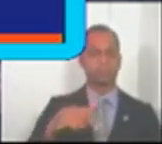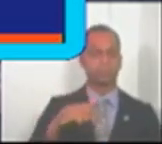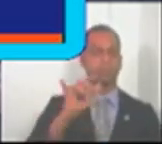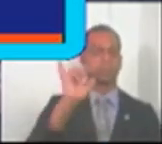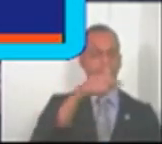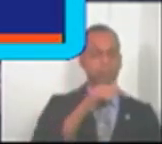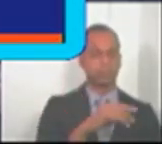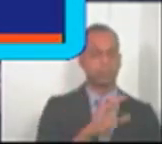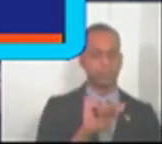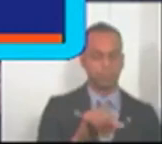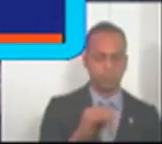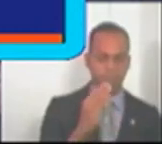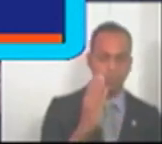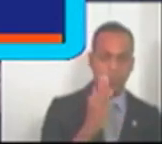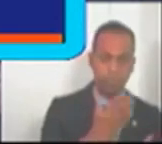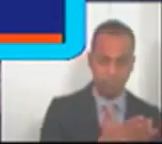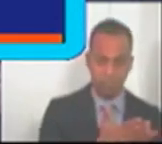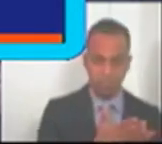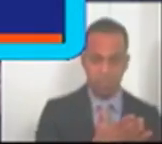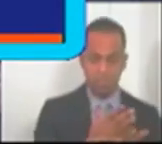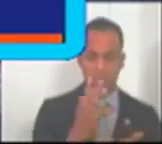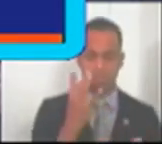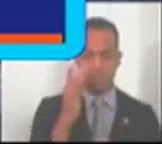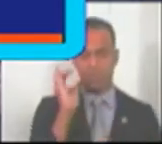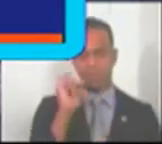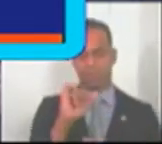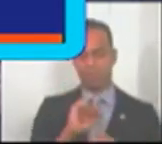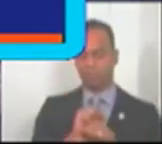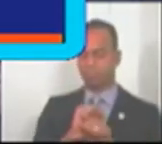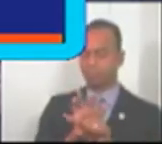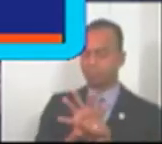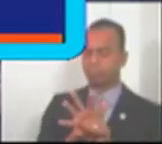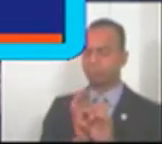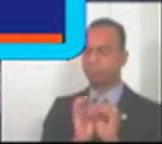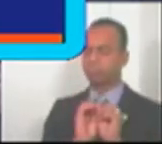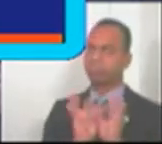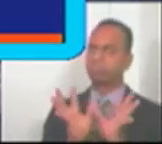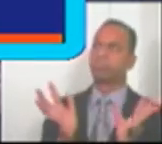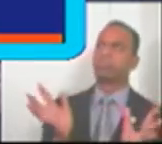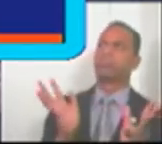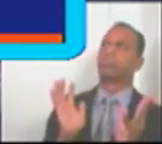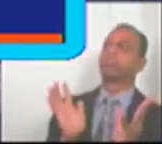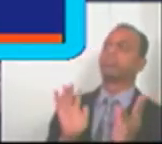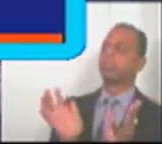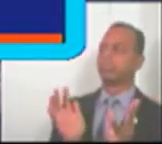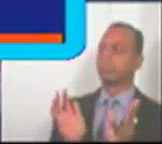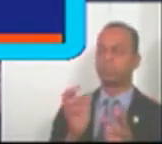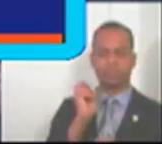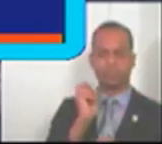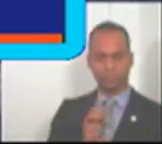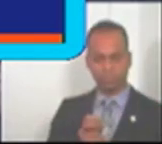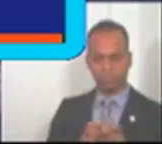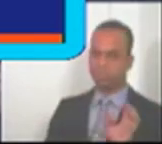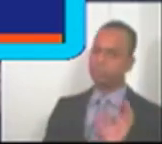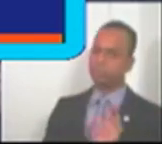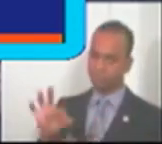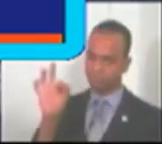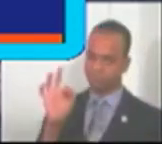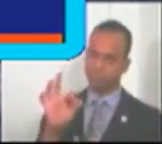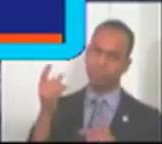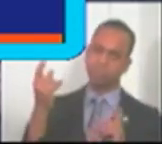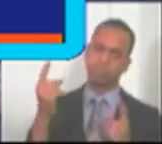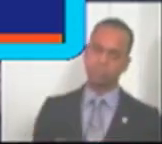se interrumpió por ese bichito maldito al que nos cuesta trabajo identificar y que nos ha